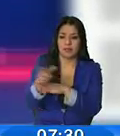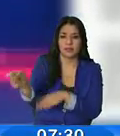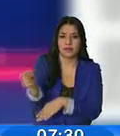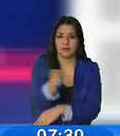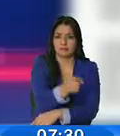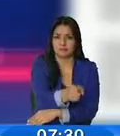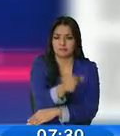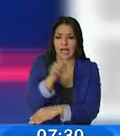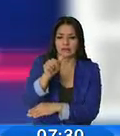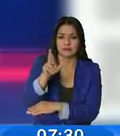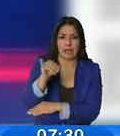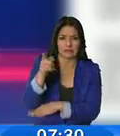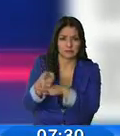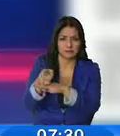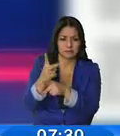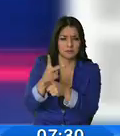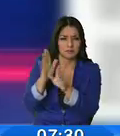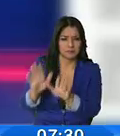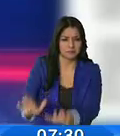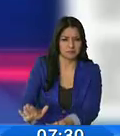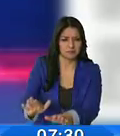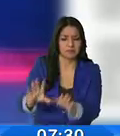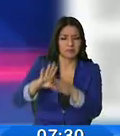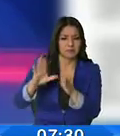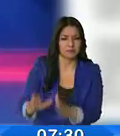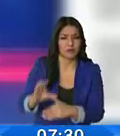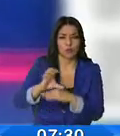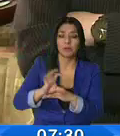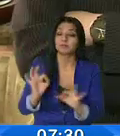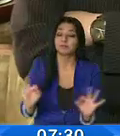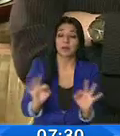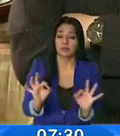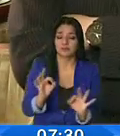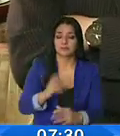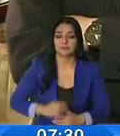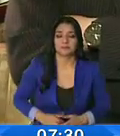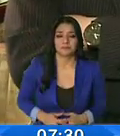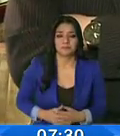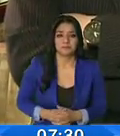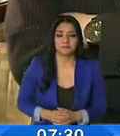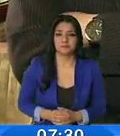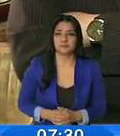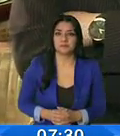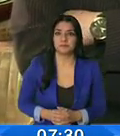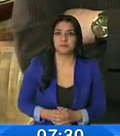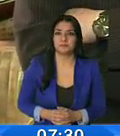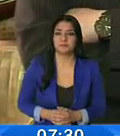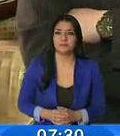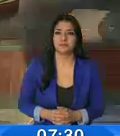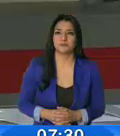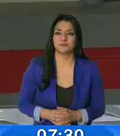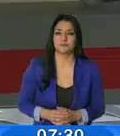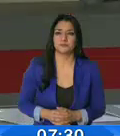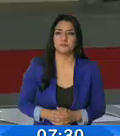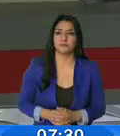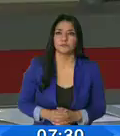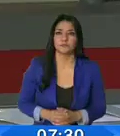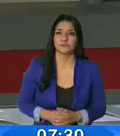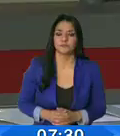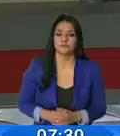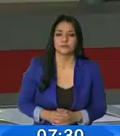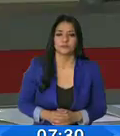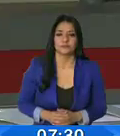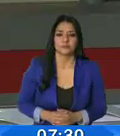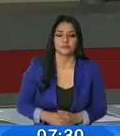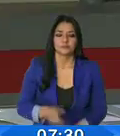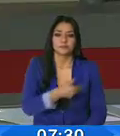la salida de Julian Assange de la embajada de Ecuador en Londres, informó Héctor Romero. El